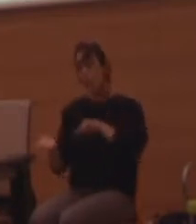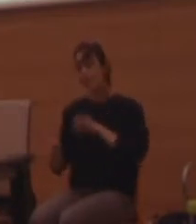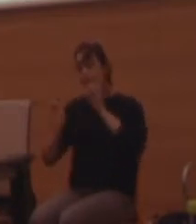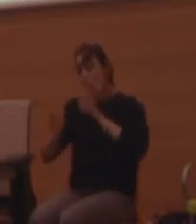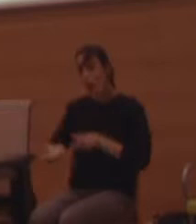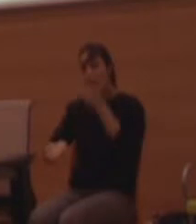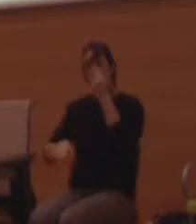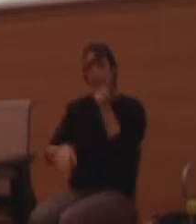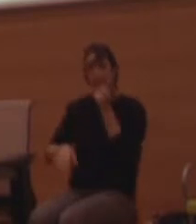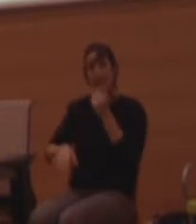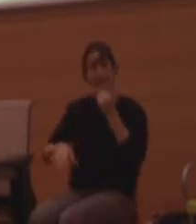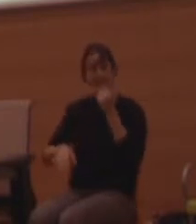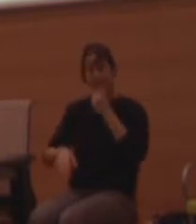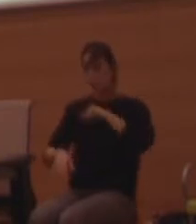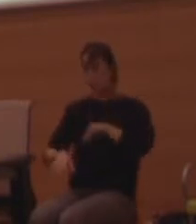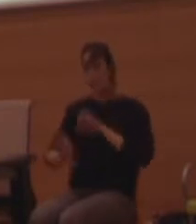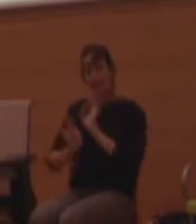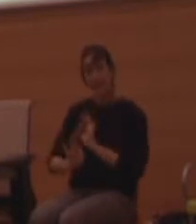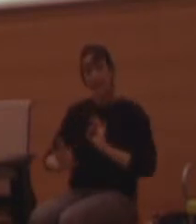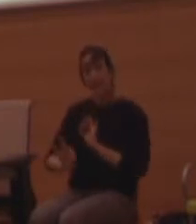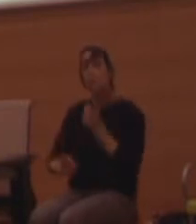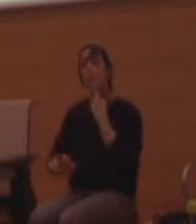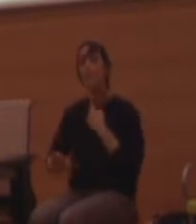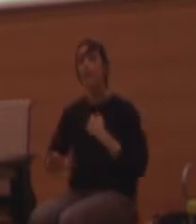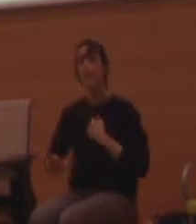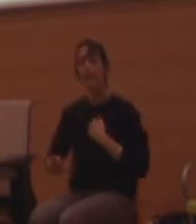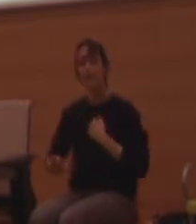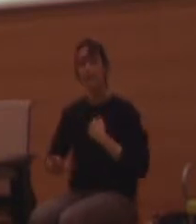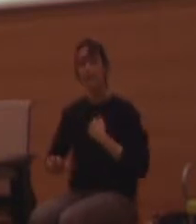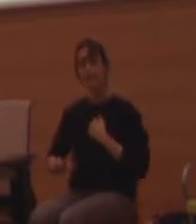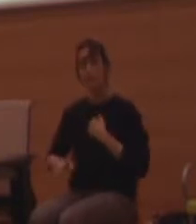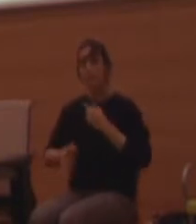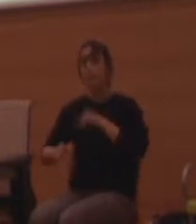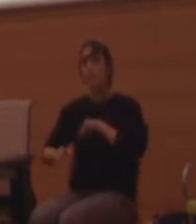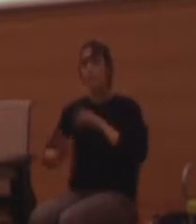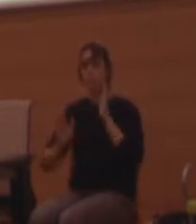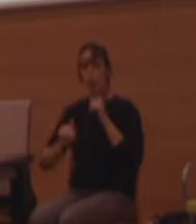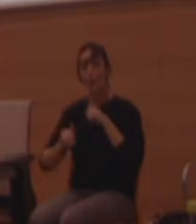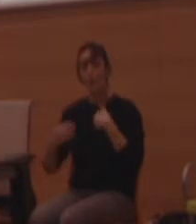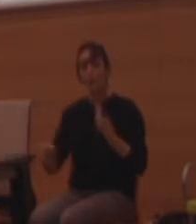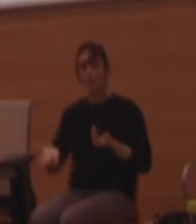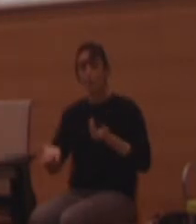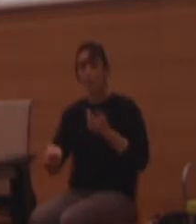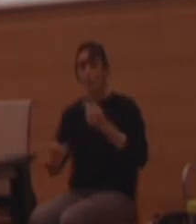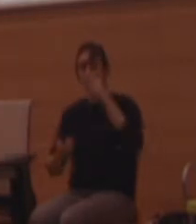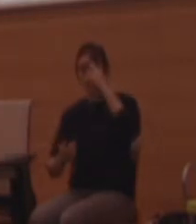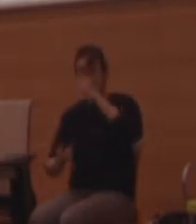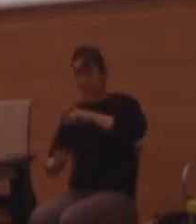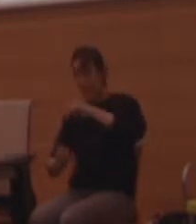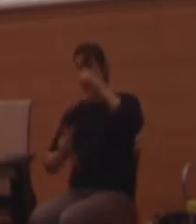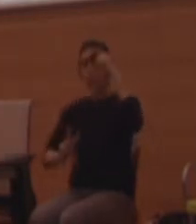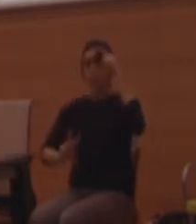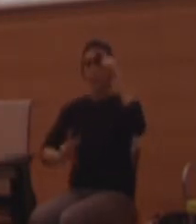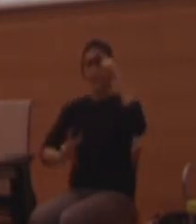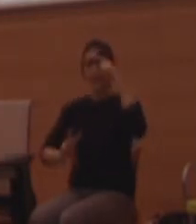de sentirlo me tiene que decir cuándo no lo siente, y vamos a discriminar. La interpretación va a